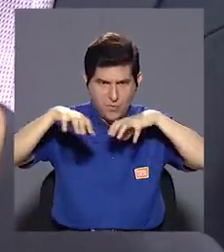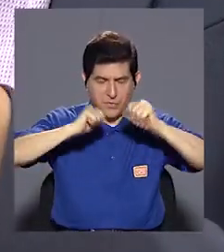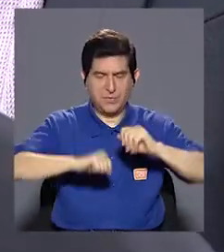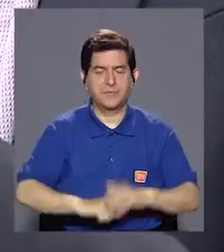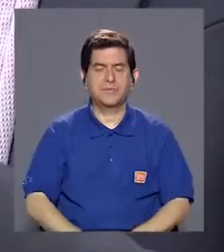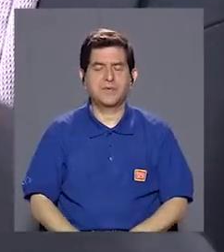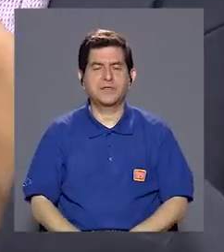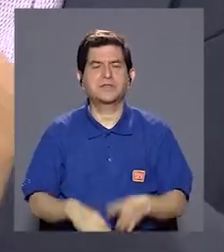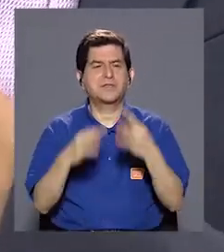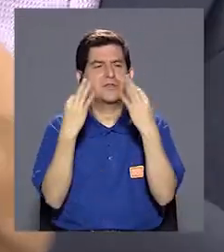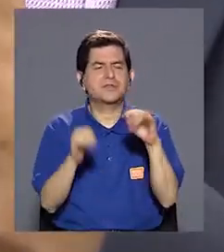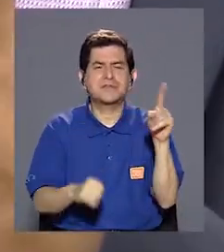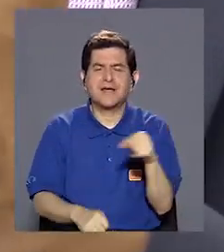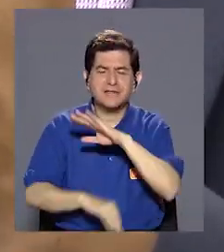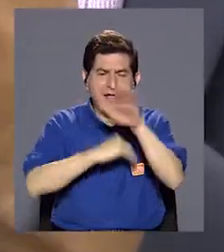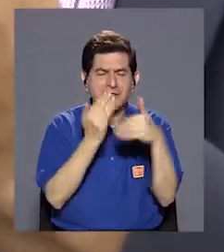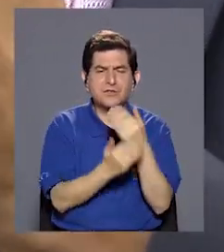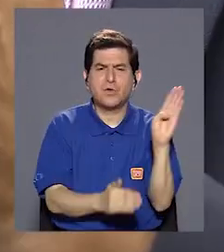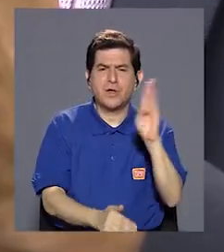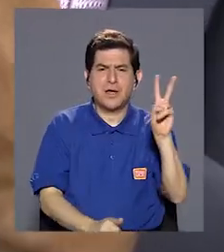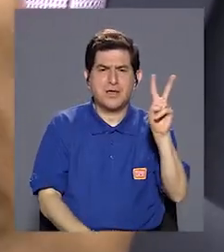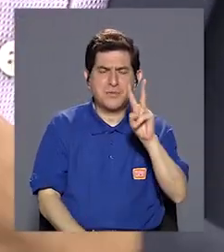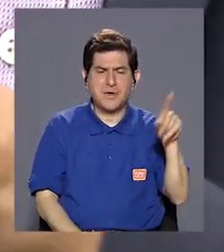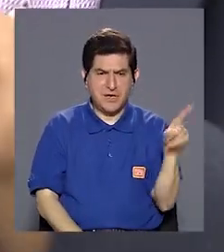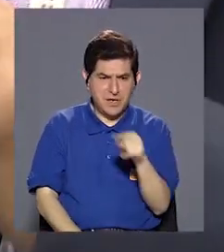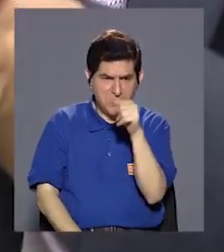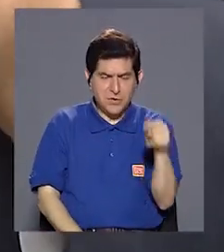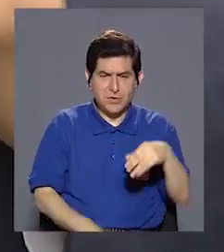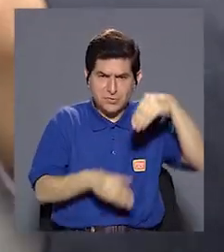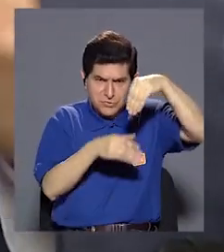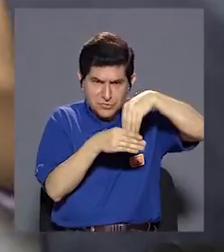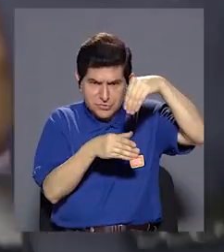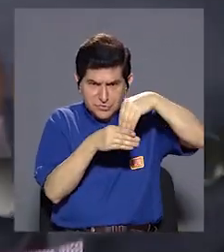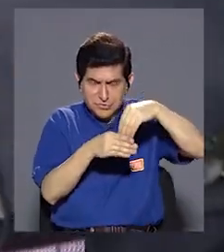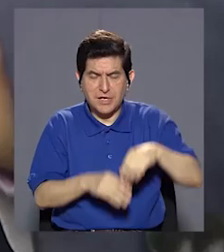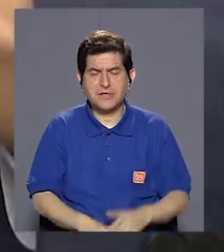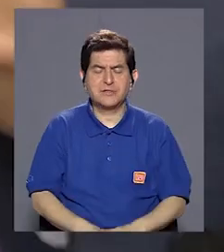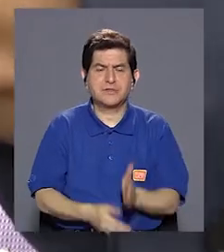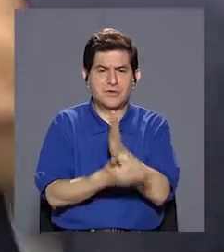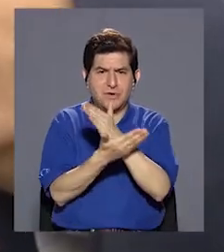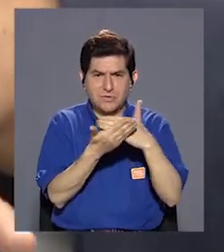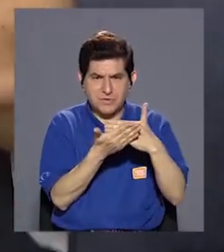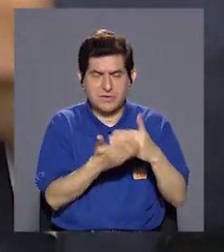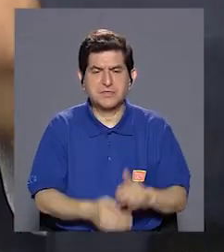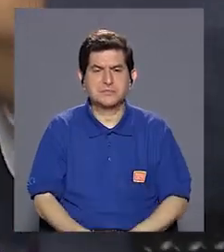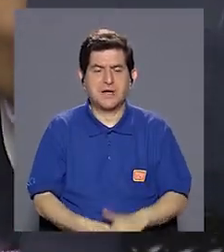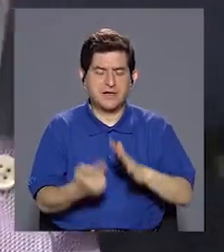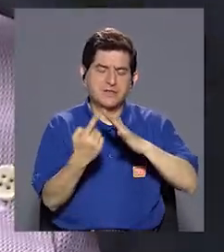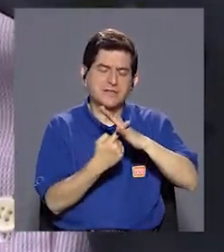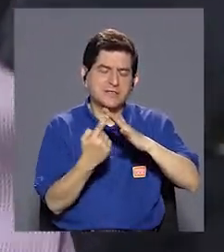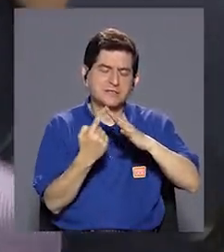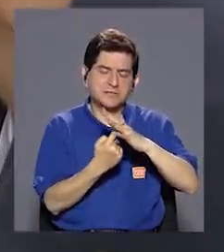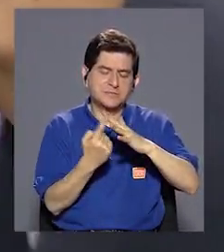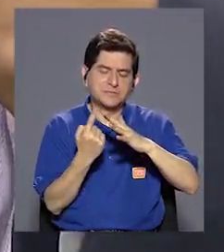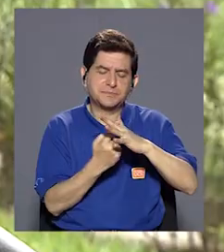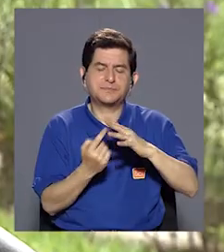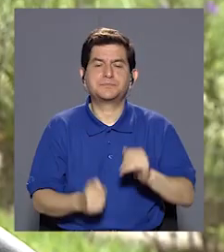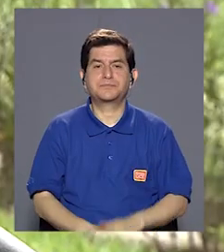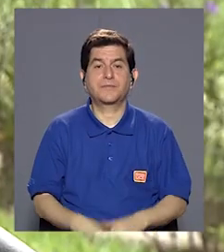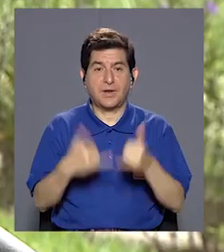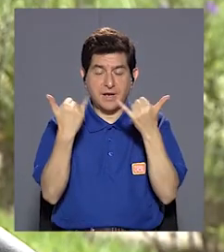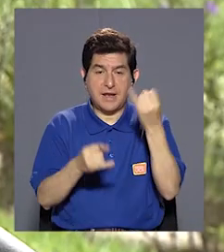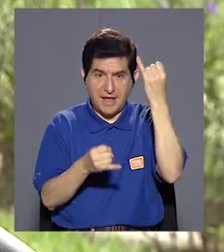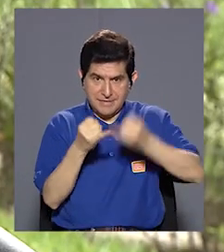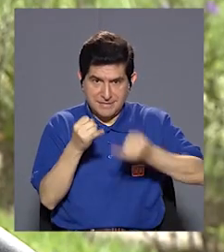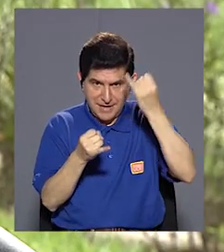movimiento para tratar de quitar todas esas bacterias y virus que están acumulados en esas partecitas de aquí, los espacios interdigitales, ¿verdad? Uh-huh.